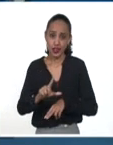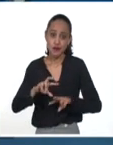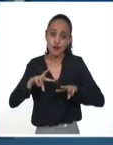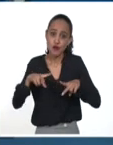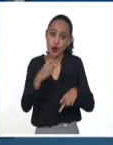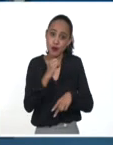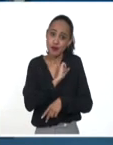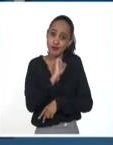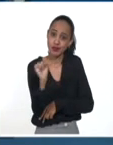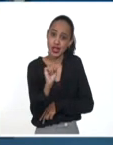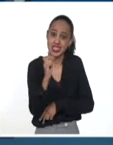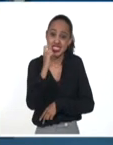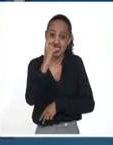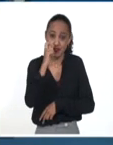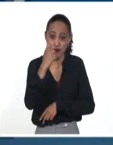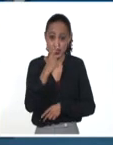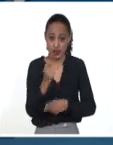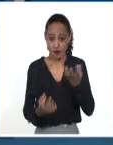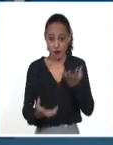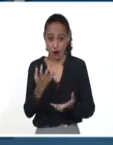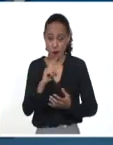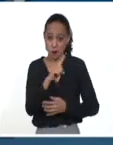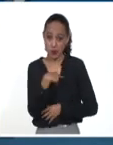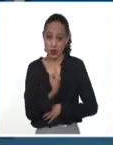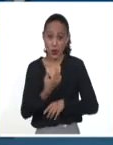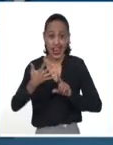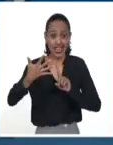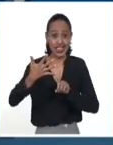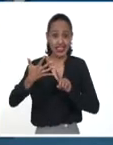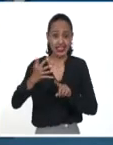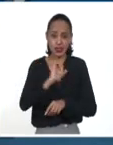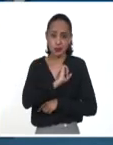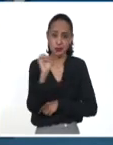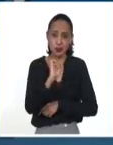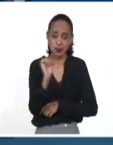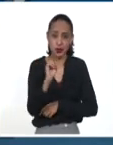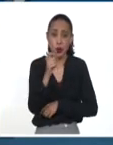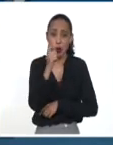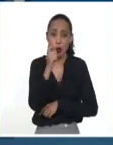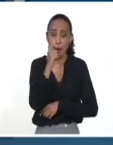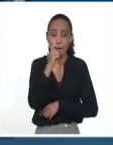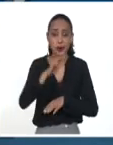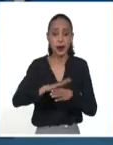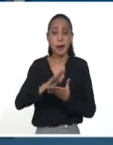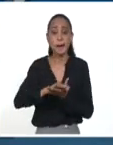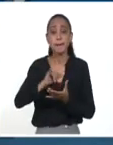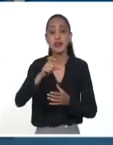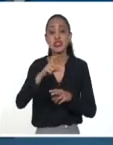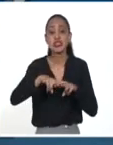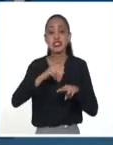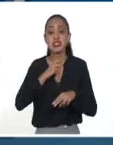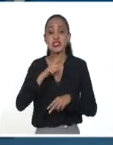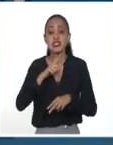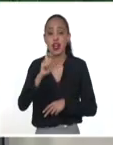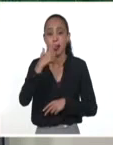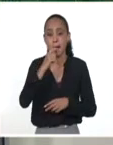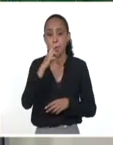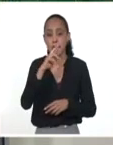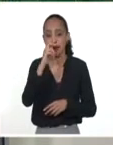tiene 28 descalabros. Fue la quinta victoria para el relevista Michel Cabrera, apoyado en el jonrón de Eduard Magaña con las bases